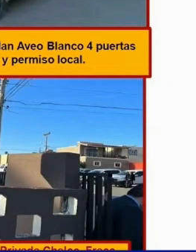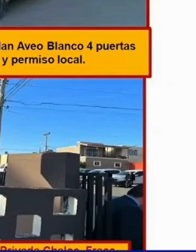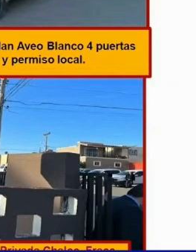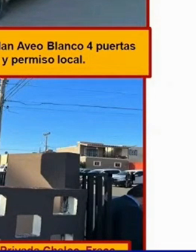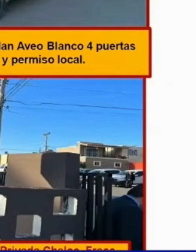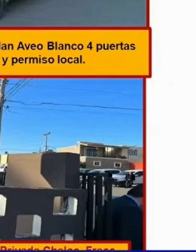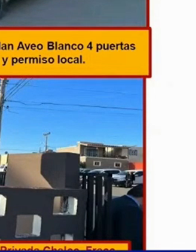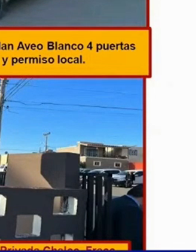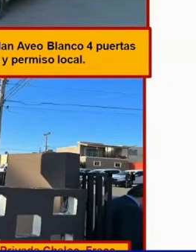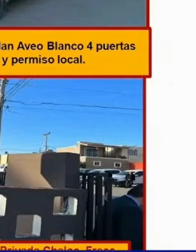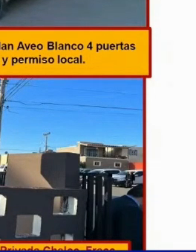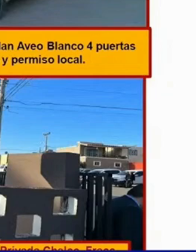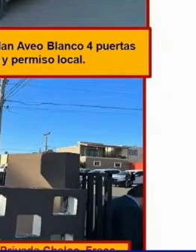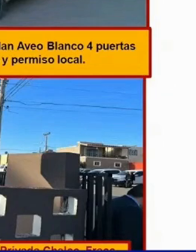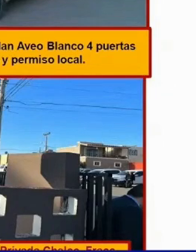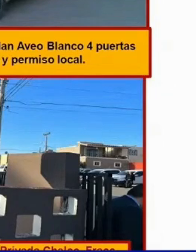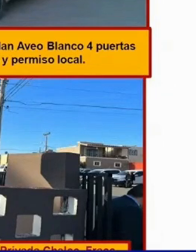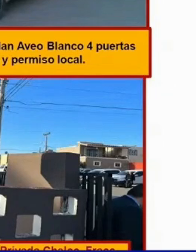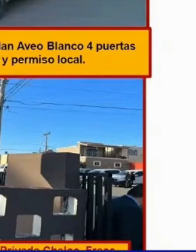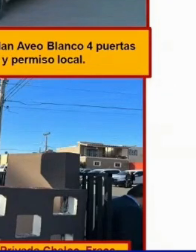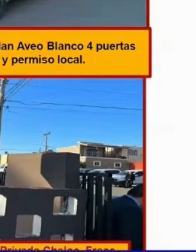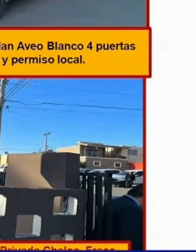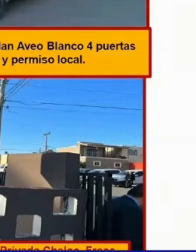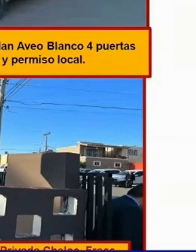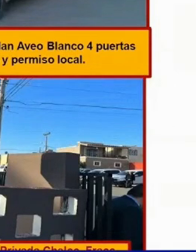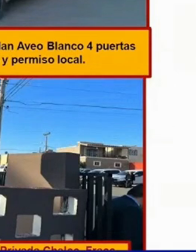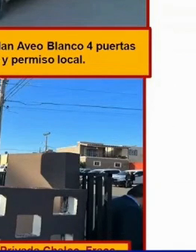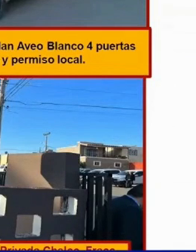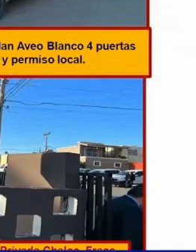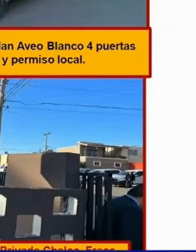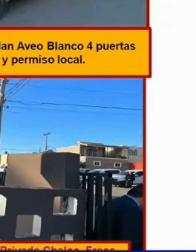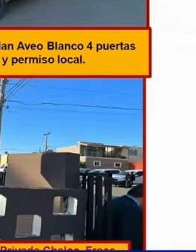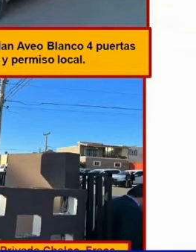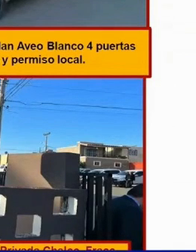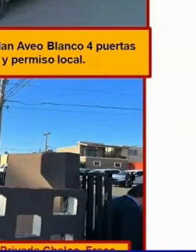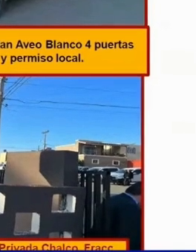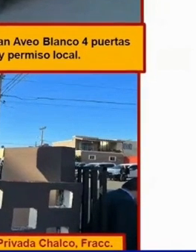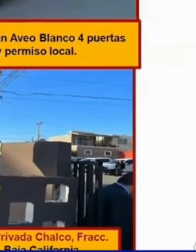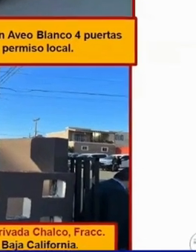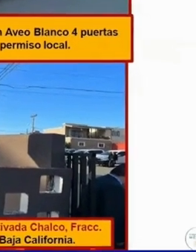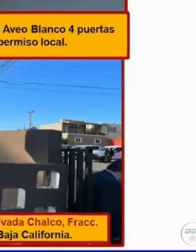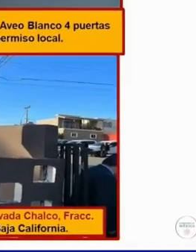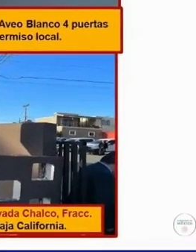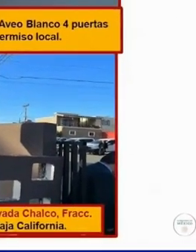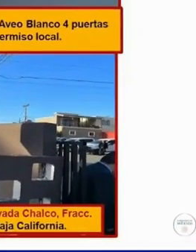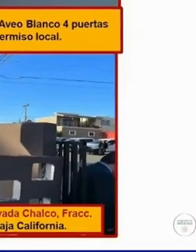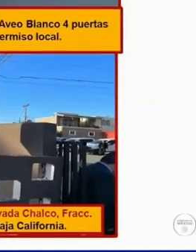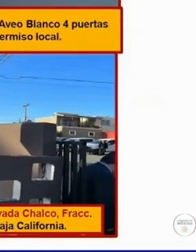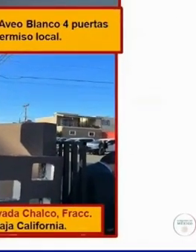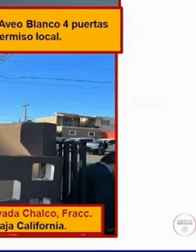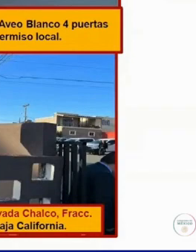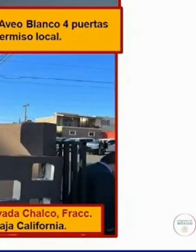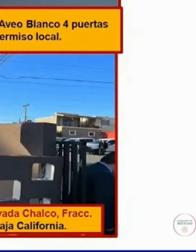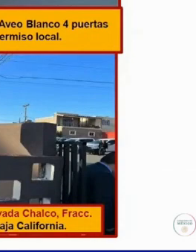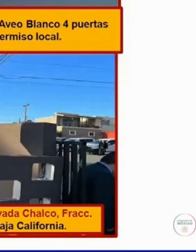mortal hubo el reporte al alertamiento al